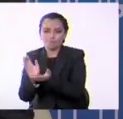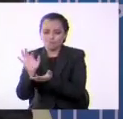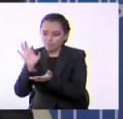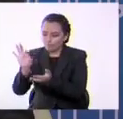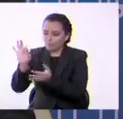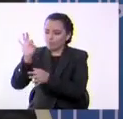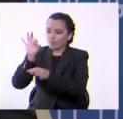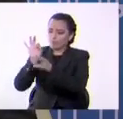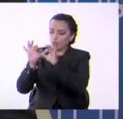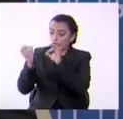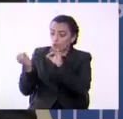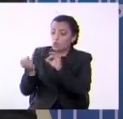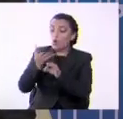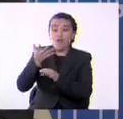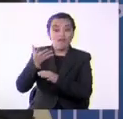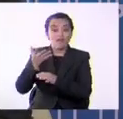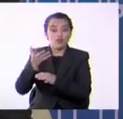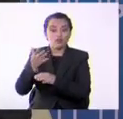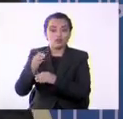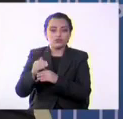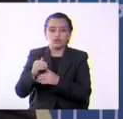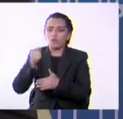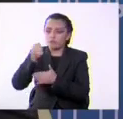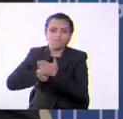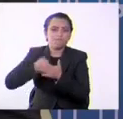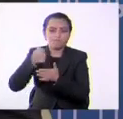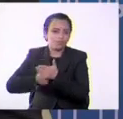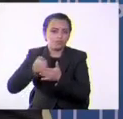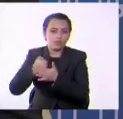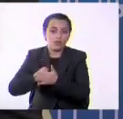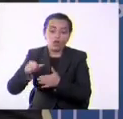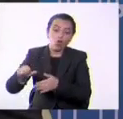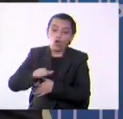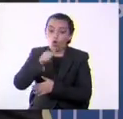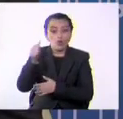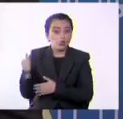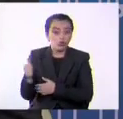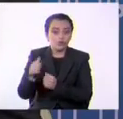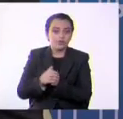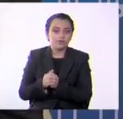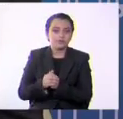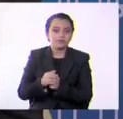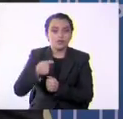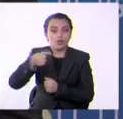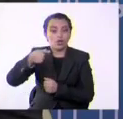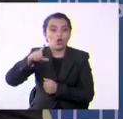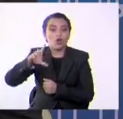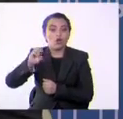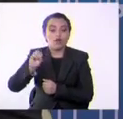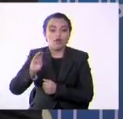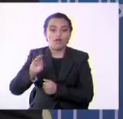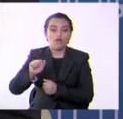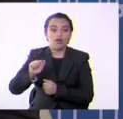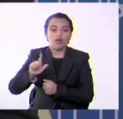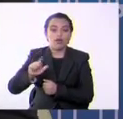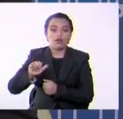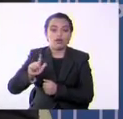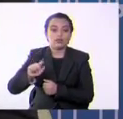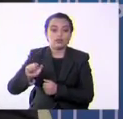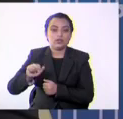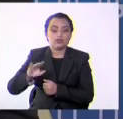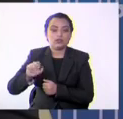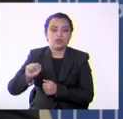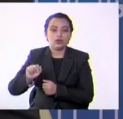resistir a otros. Pero cuando hablamos de globalización, también es importante tocar el tema de los procesos